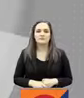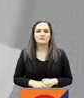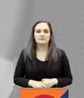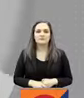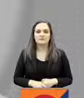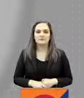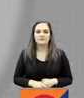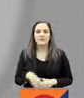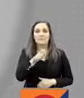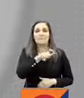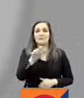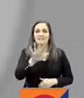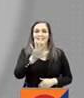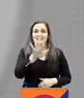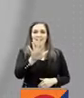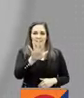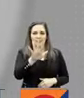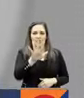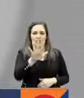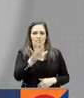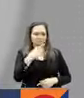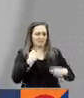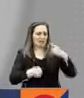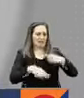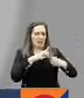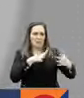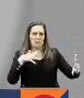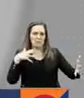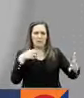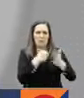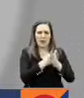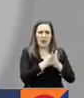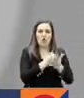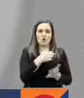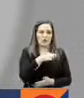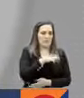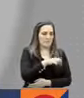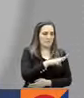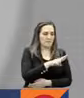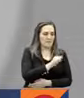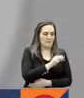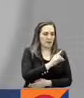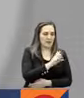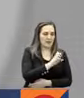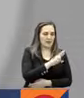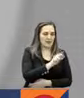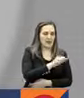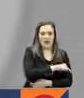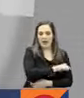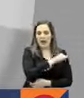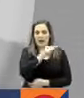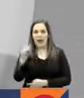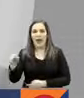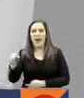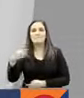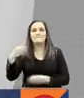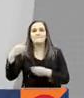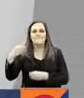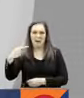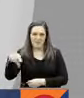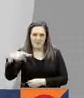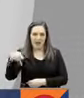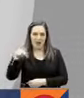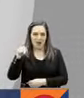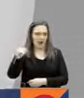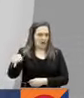5 personas resultaron heridas en un siniestro vial en la vía que de Pradera conduce a Palmira en el Valle del Cauca. El hecho ocurrió por la